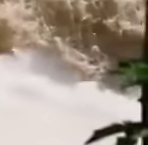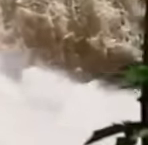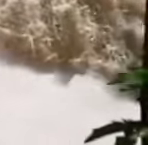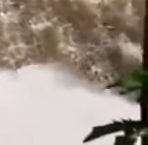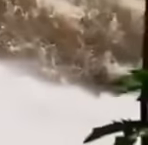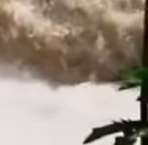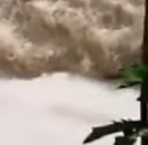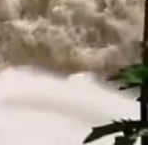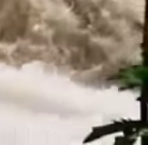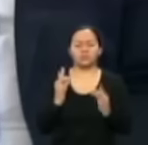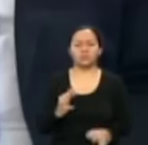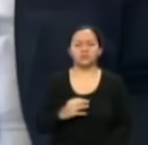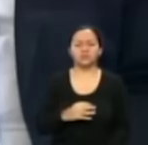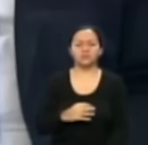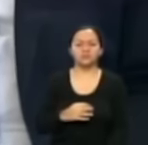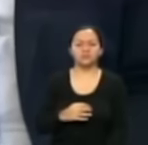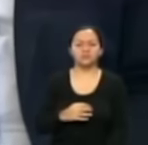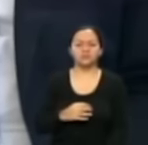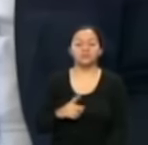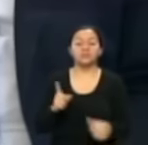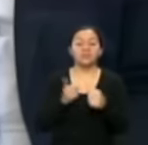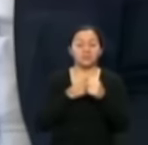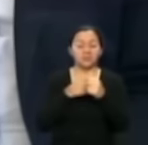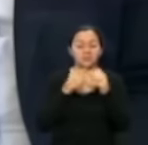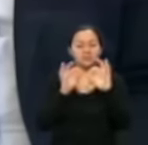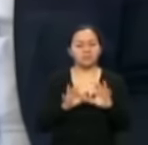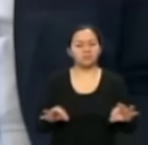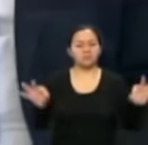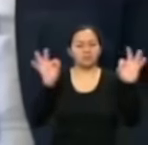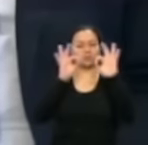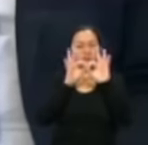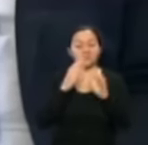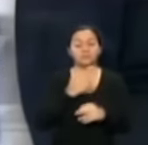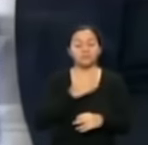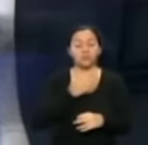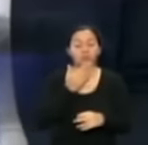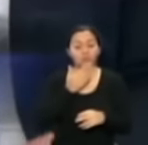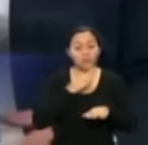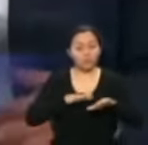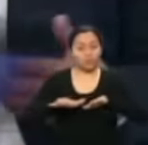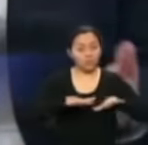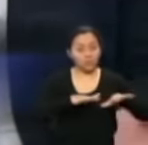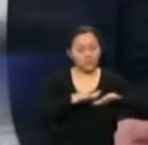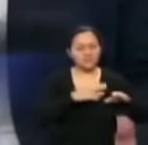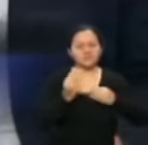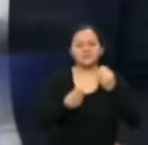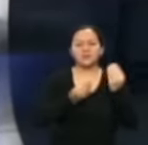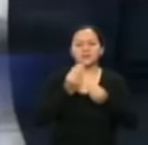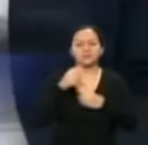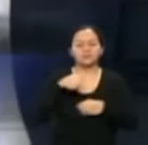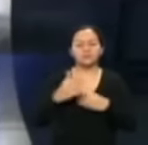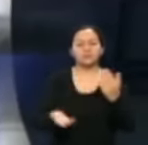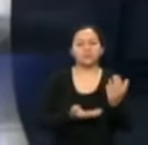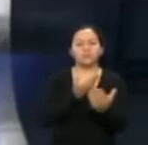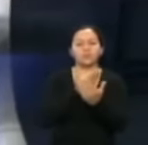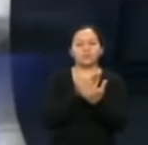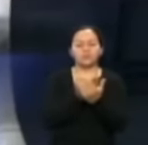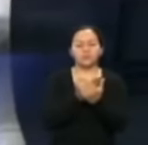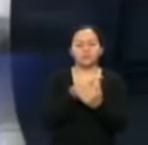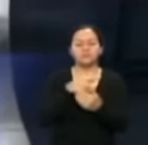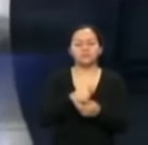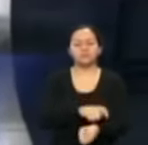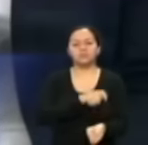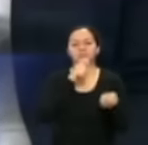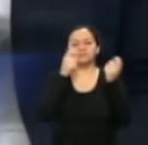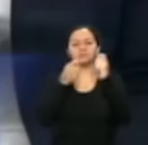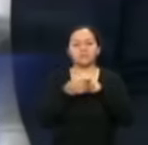de Rentas Internas. Primero es importante anotar en el marco de qué se realiza esta propuesta de